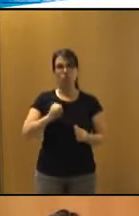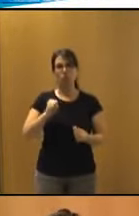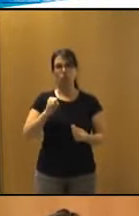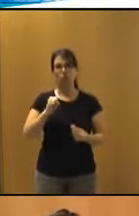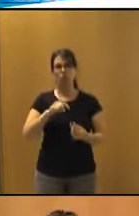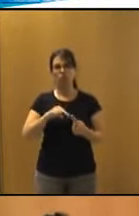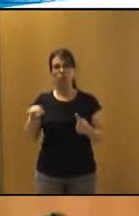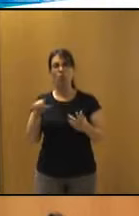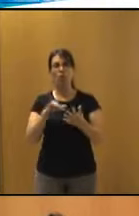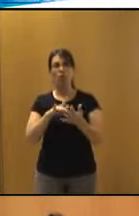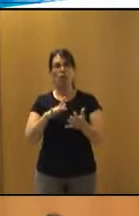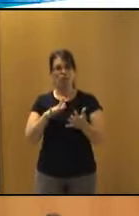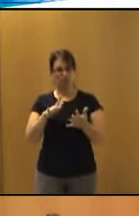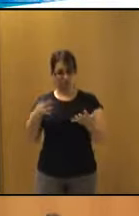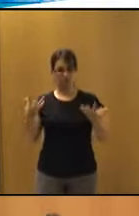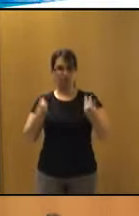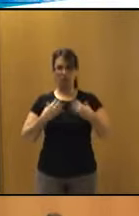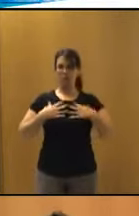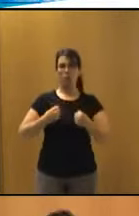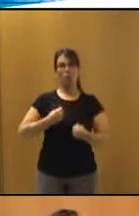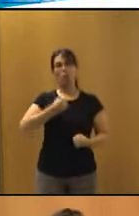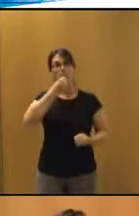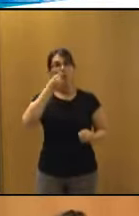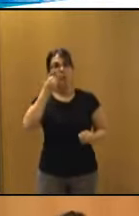años que se han ganado a la vida se viven en buena salud.